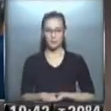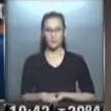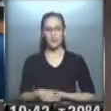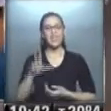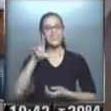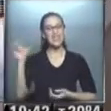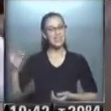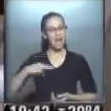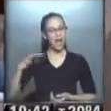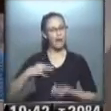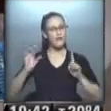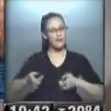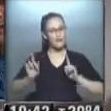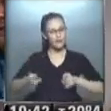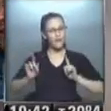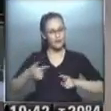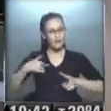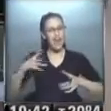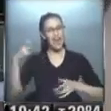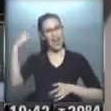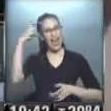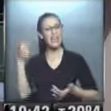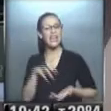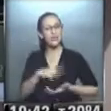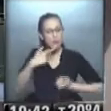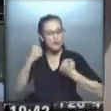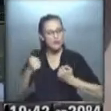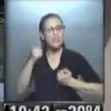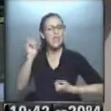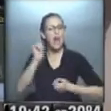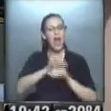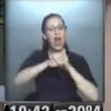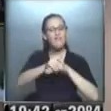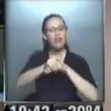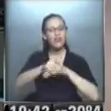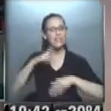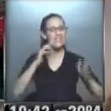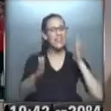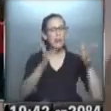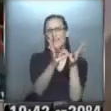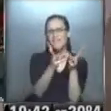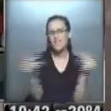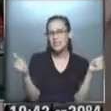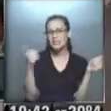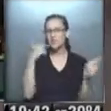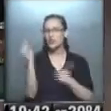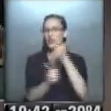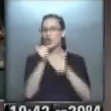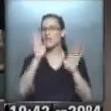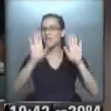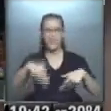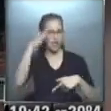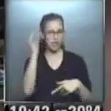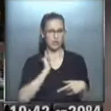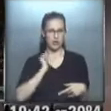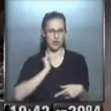Hace 30 años, la fórmula del radicalismo encabezada por Raúl Alfonsín terminaba con la etapa más negra y sangrienta de nuestra historia, 30